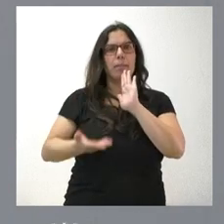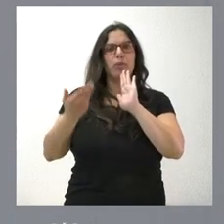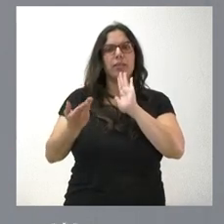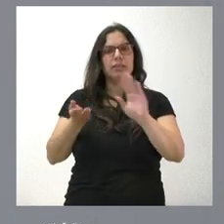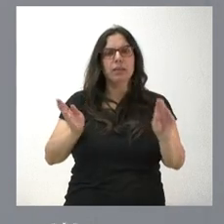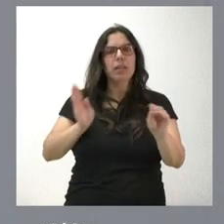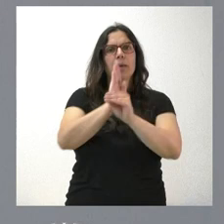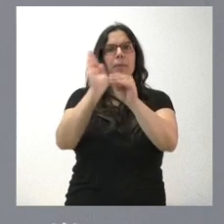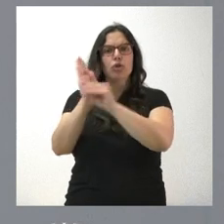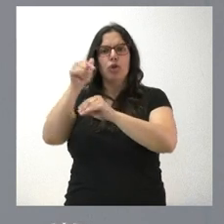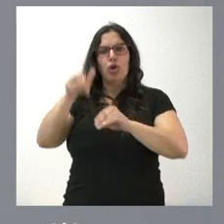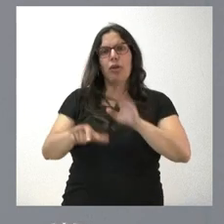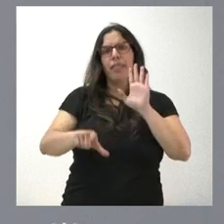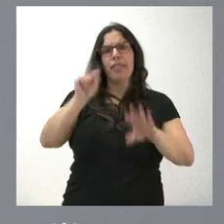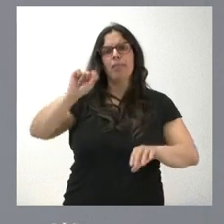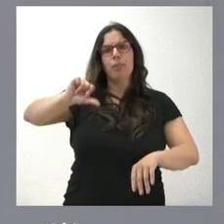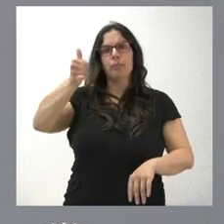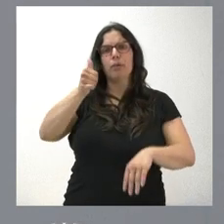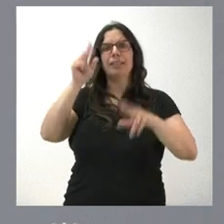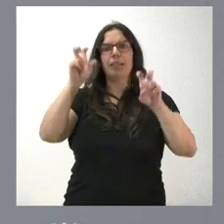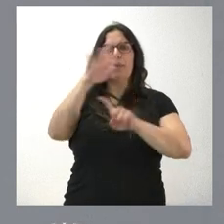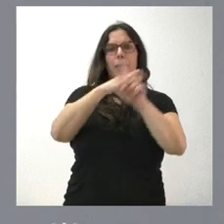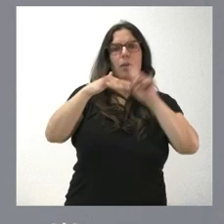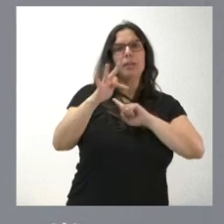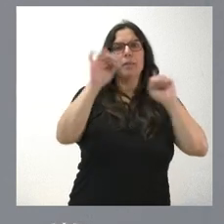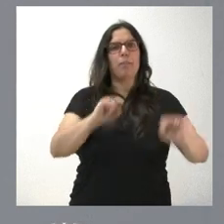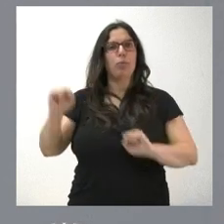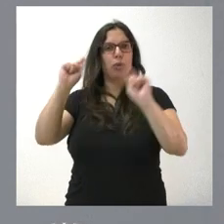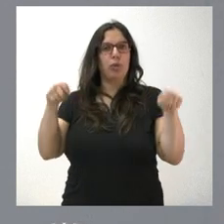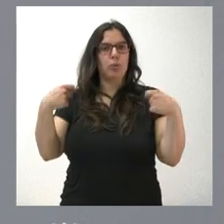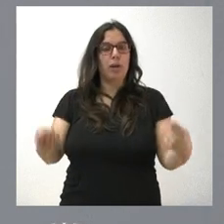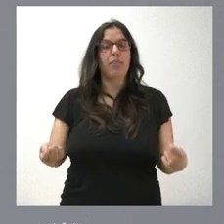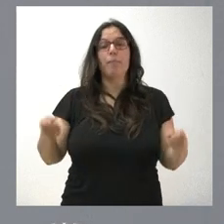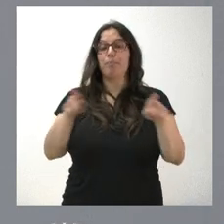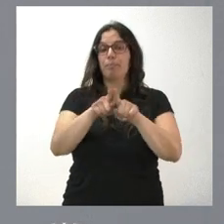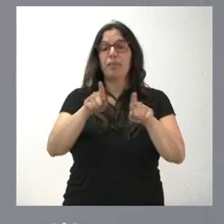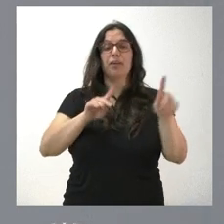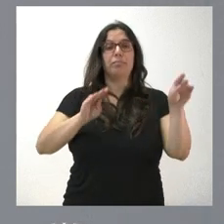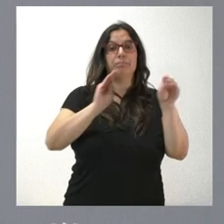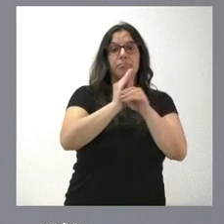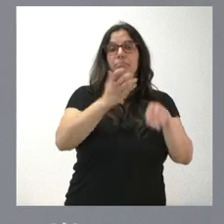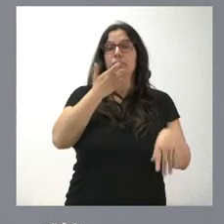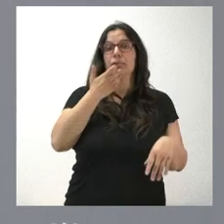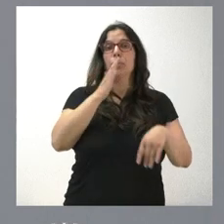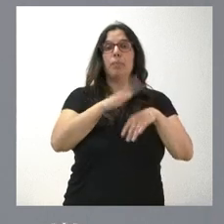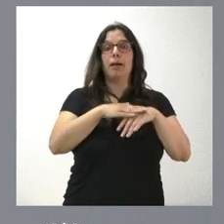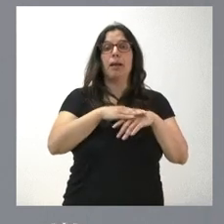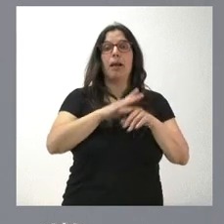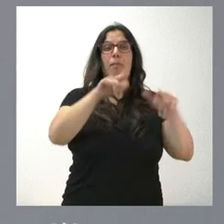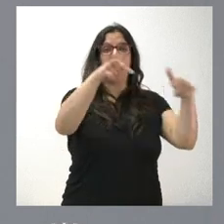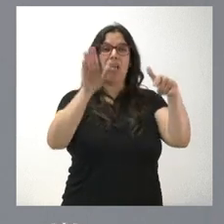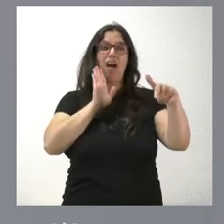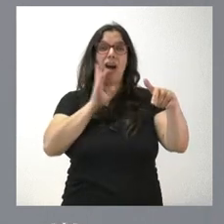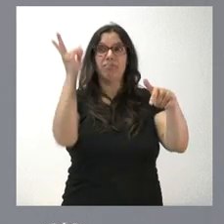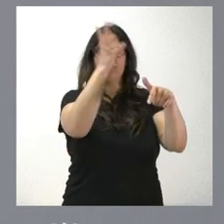Consejo de Gobierno en materia de medio ambiente y protección de la naturaleza, tanto en la finalización de la eliminación de estos puntos de vertido